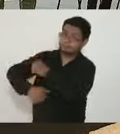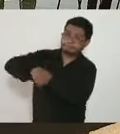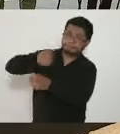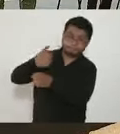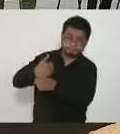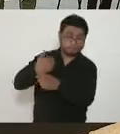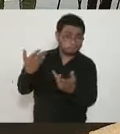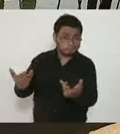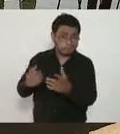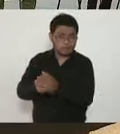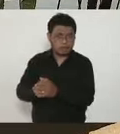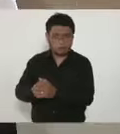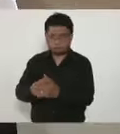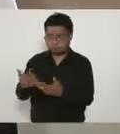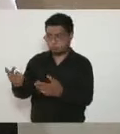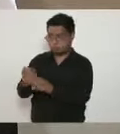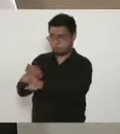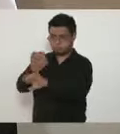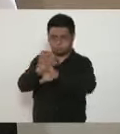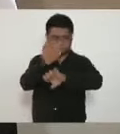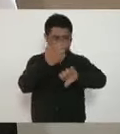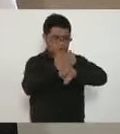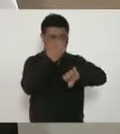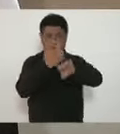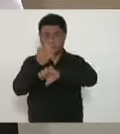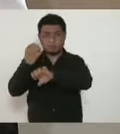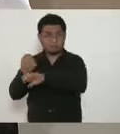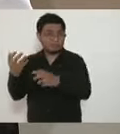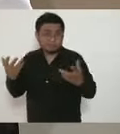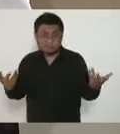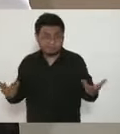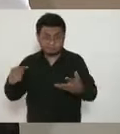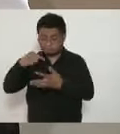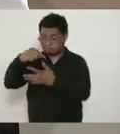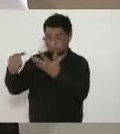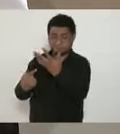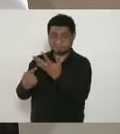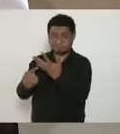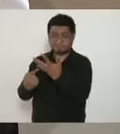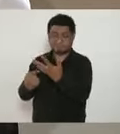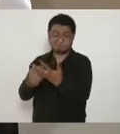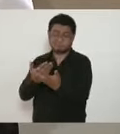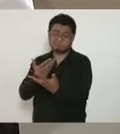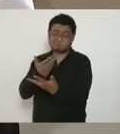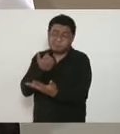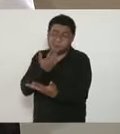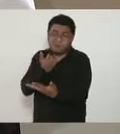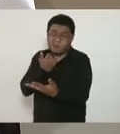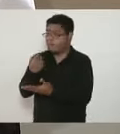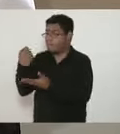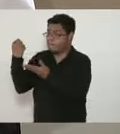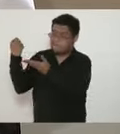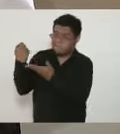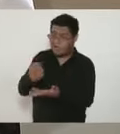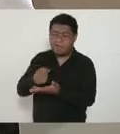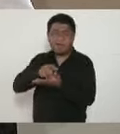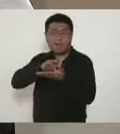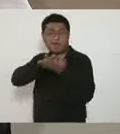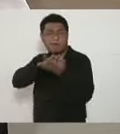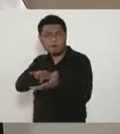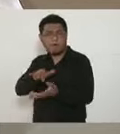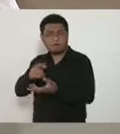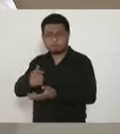de los estados del sureste no tenían inversión